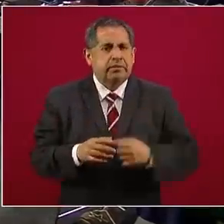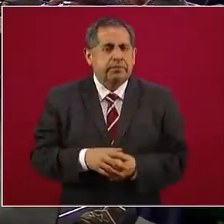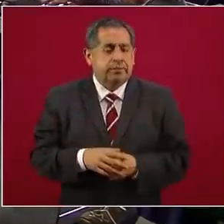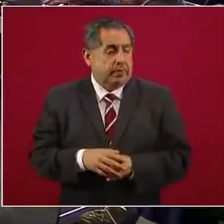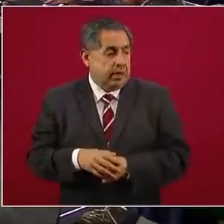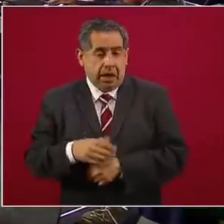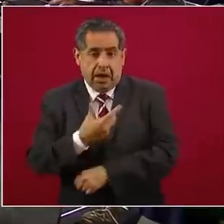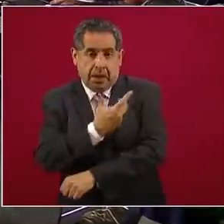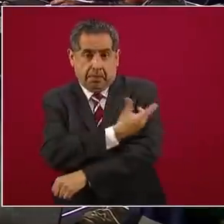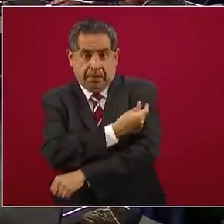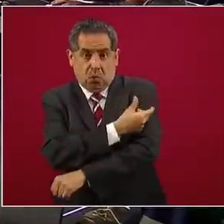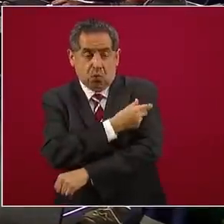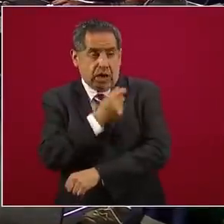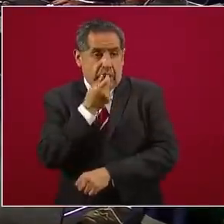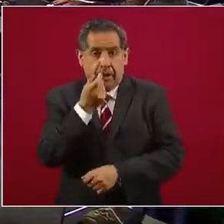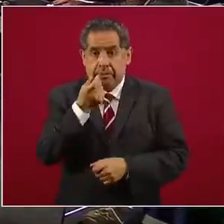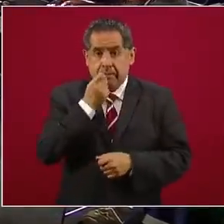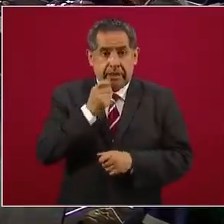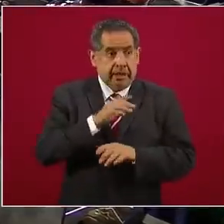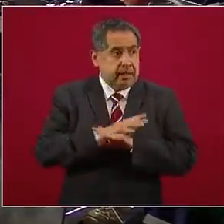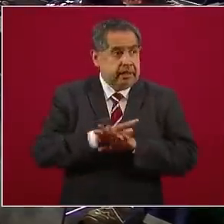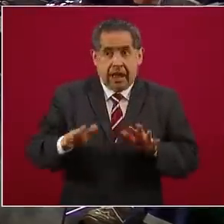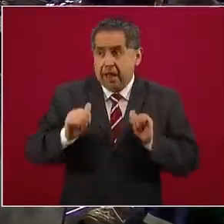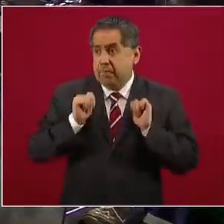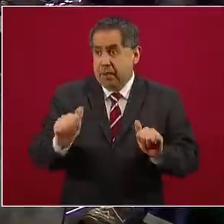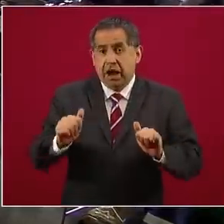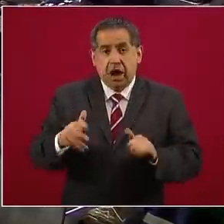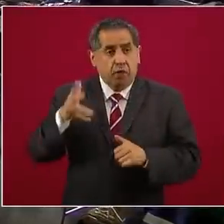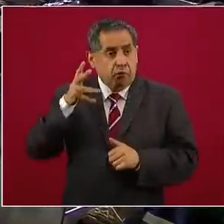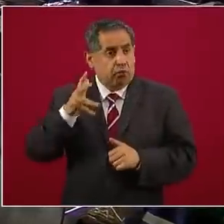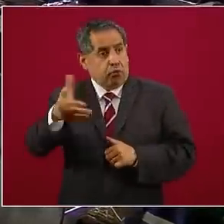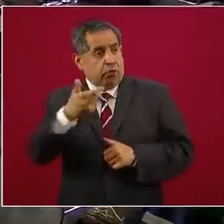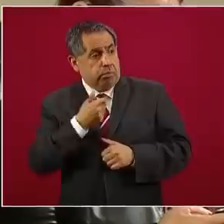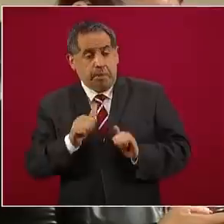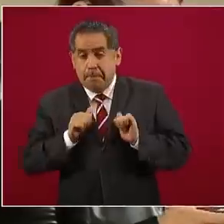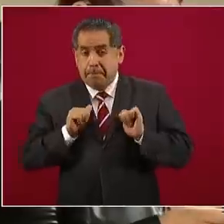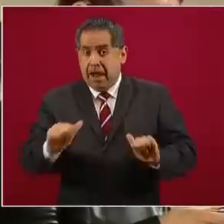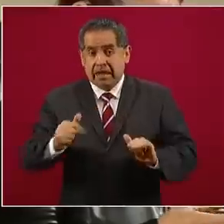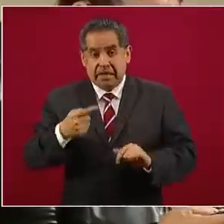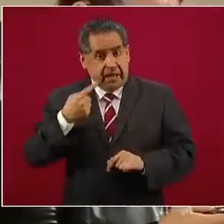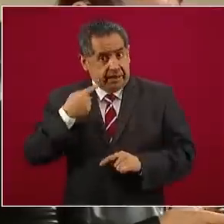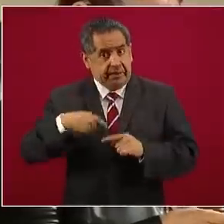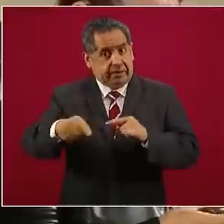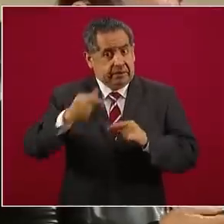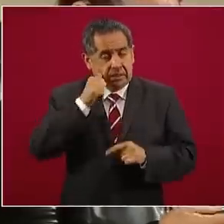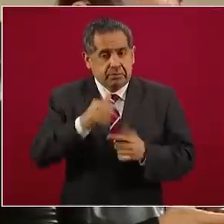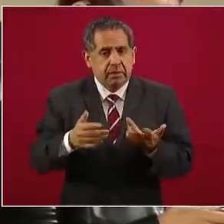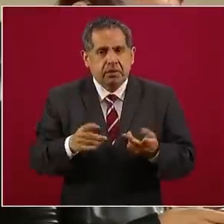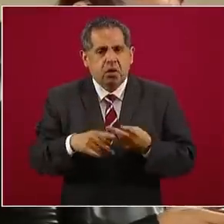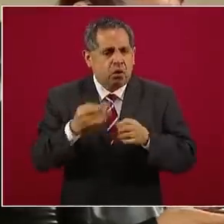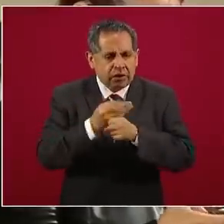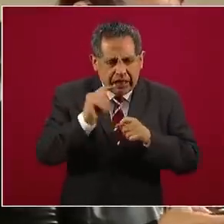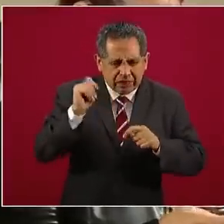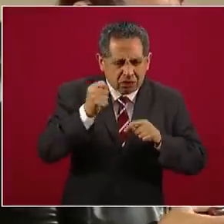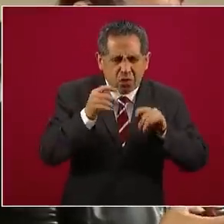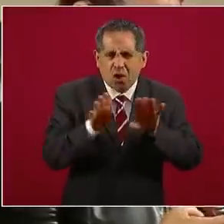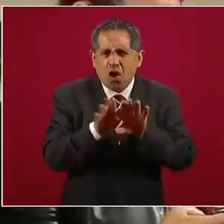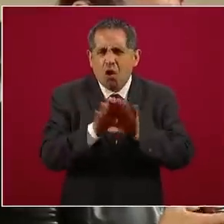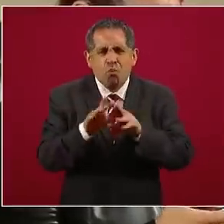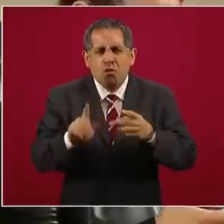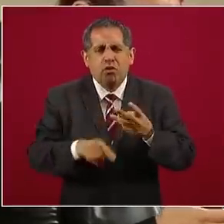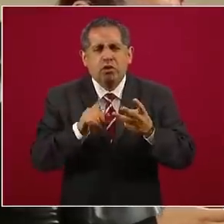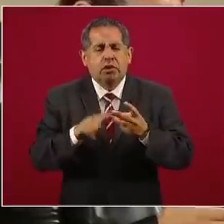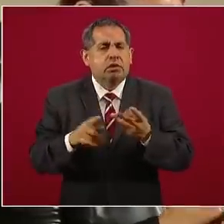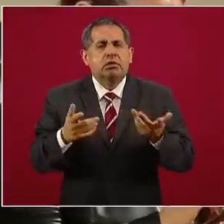nos podrá a salvo de este tipo de brotes y pandemias en el futuro? ¿Qué tipo de tecnología se está utilizando? ¿Y qué